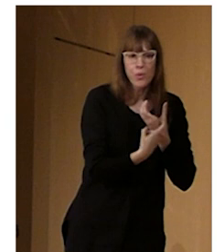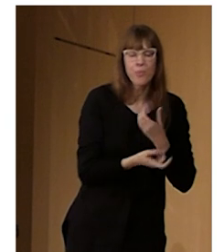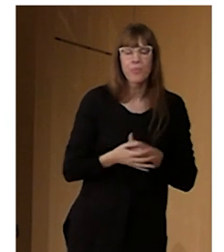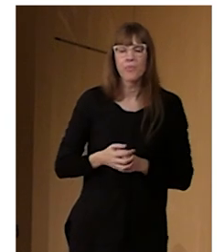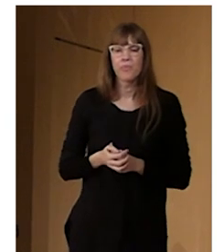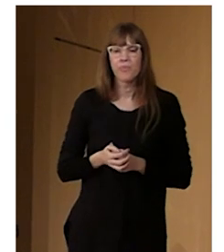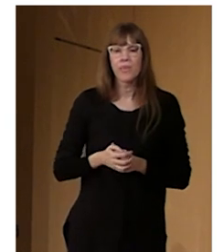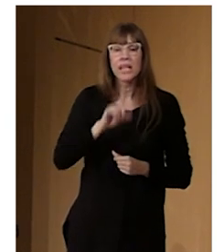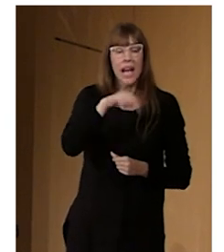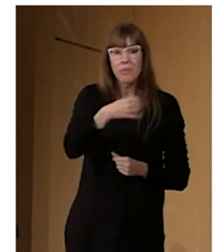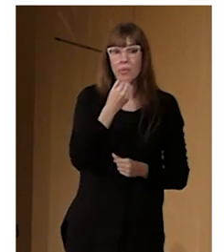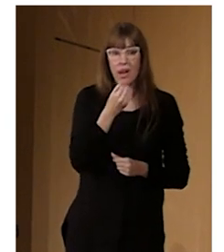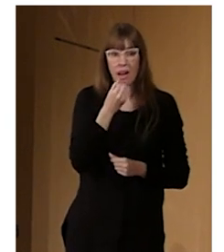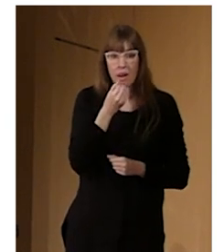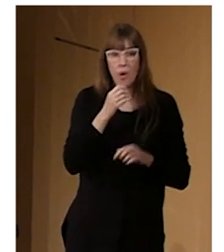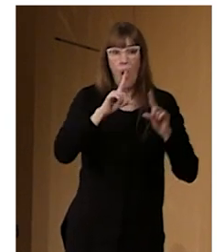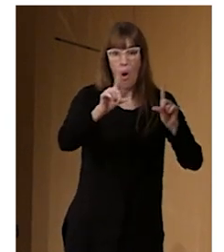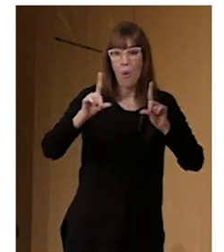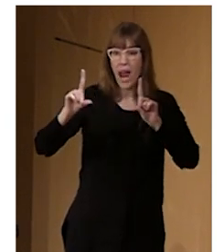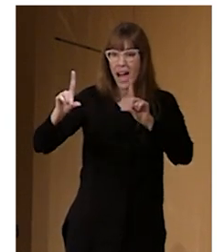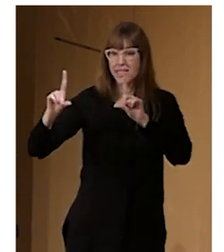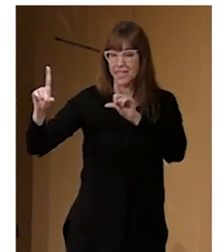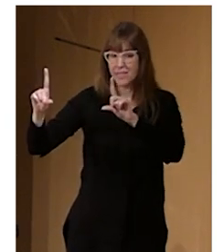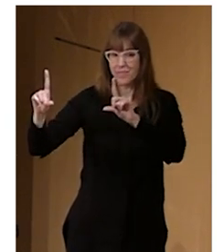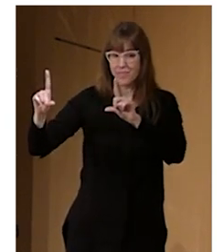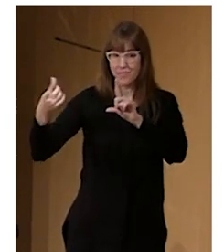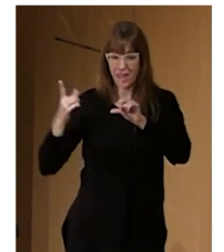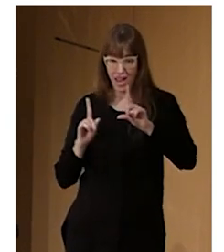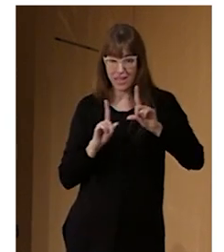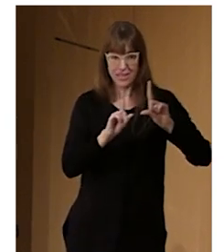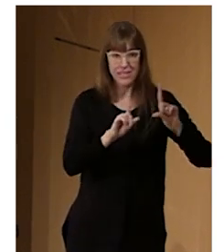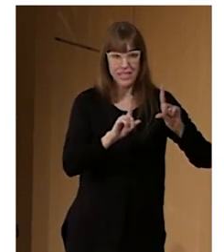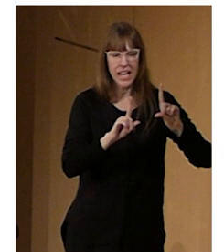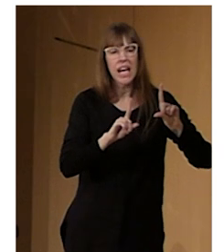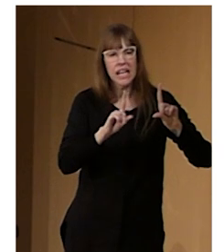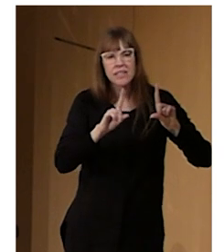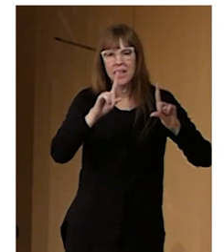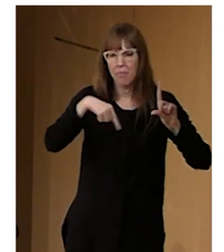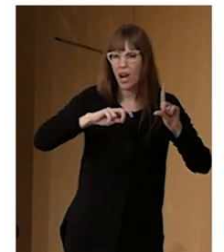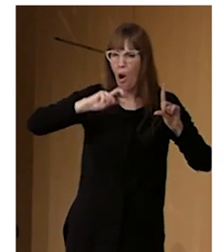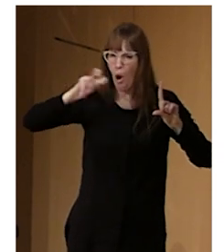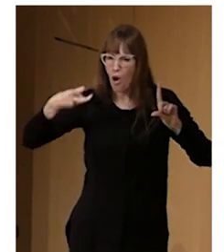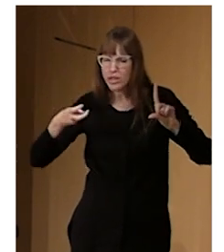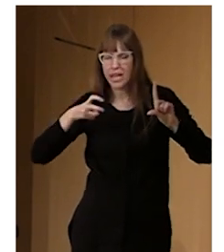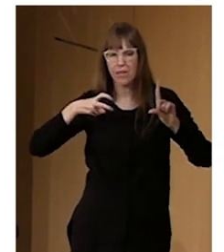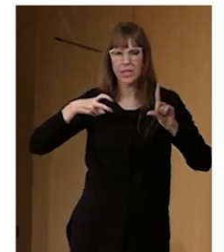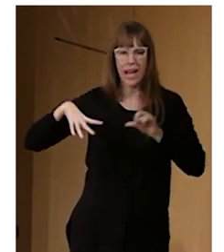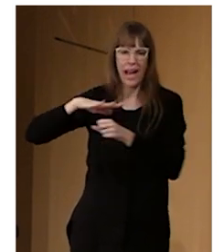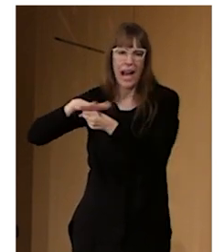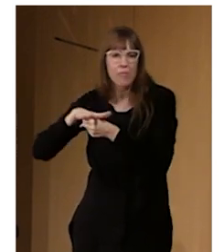de acercamiento a las obras de la colección como en lo que puede ser una parte más dinámica más creativa más de propuestas